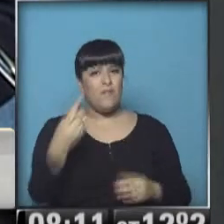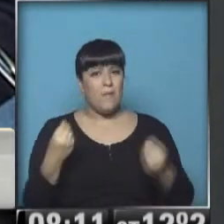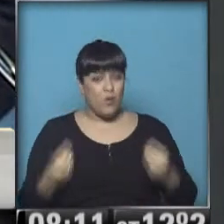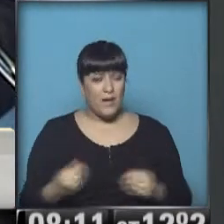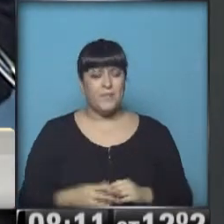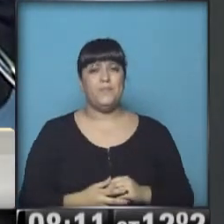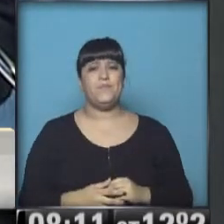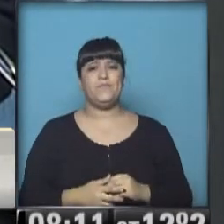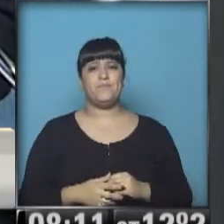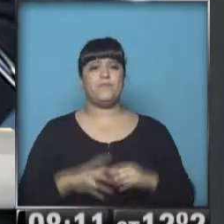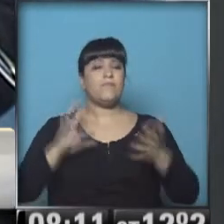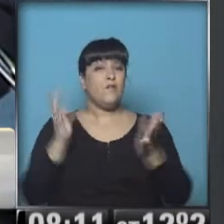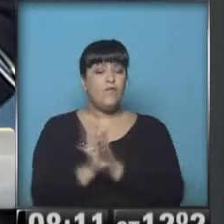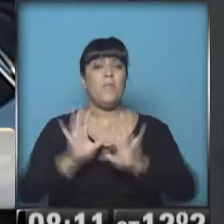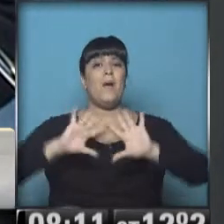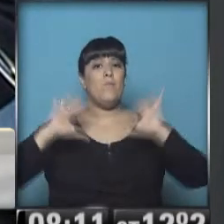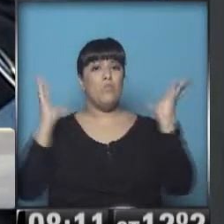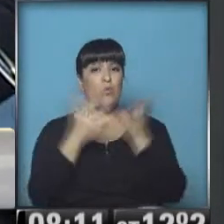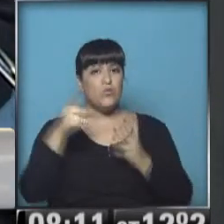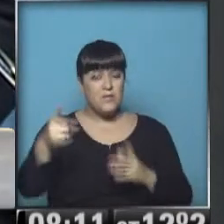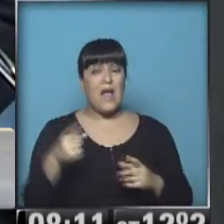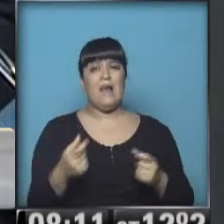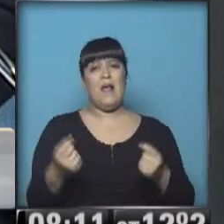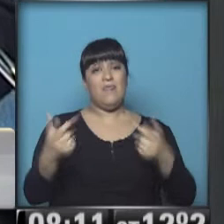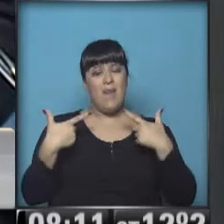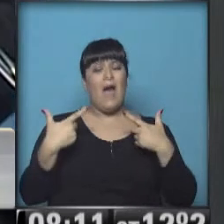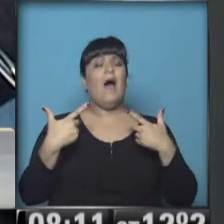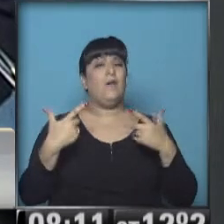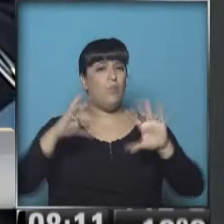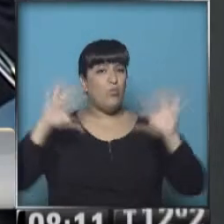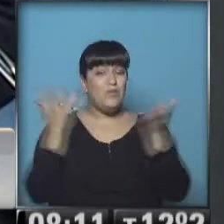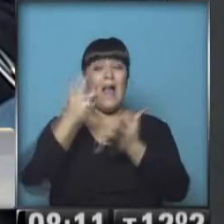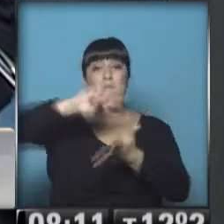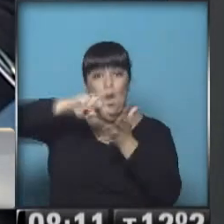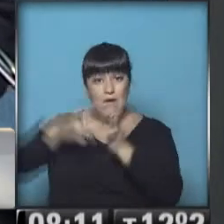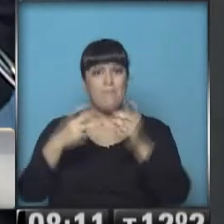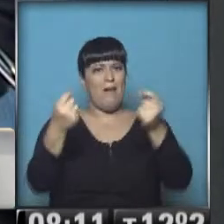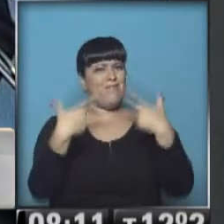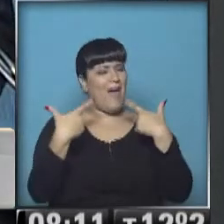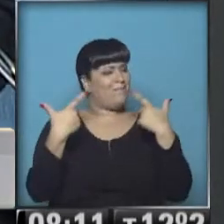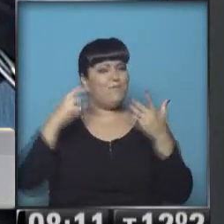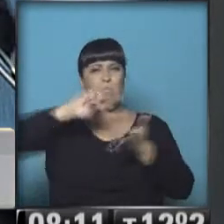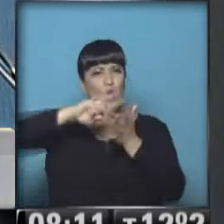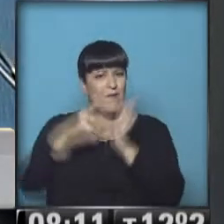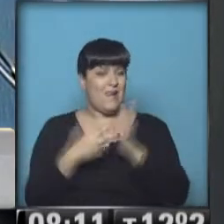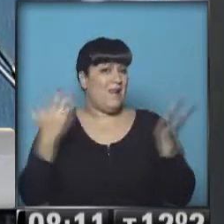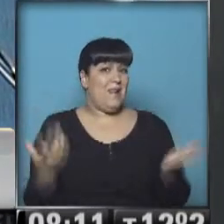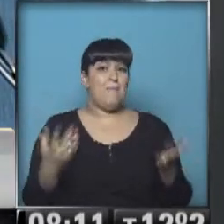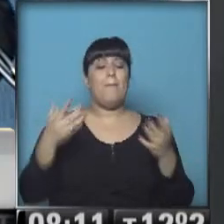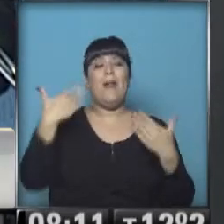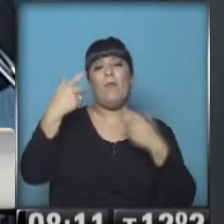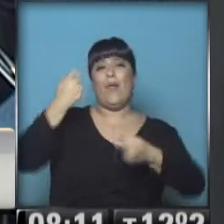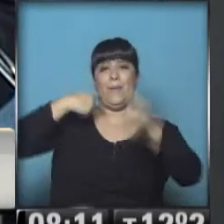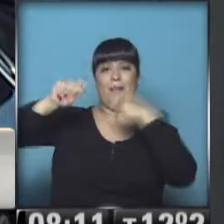tendencia mundial ha generado un proceso de crisis que indujo a una desagregación de la demanda externa uno